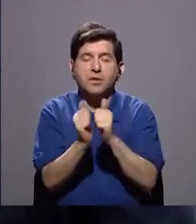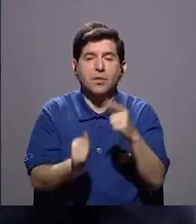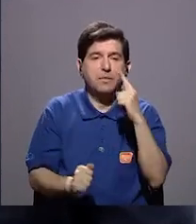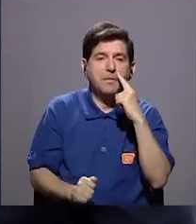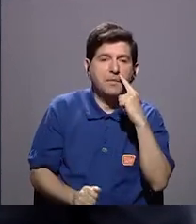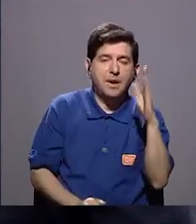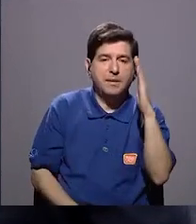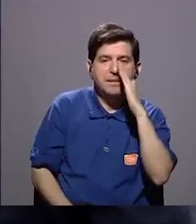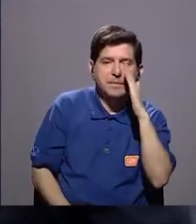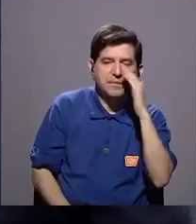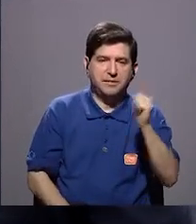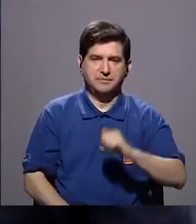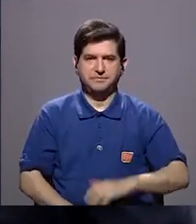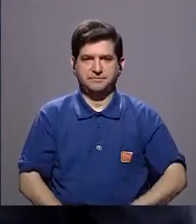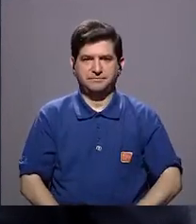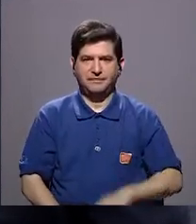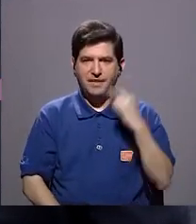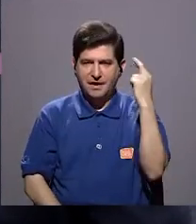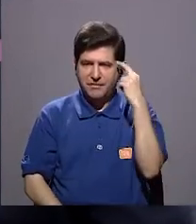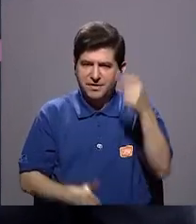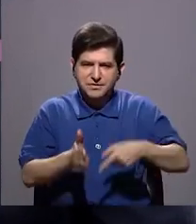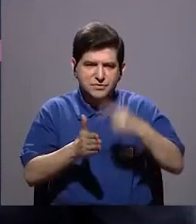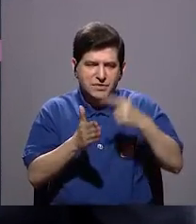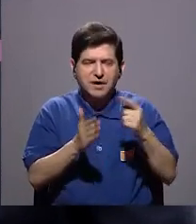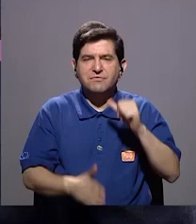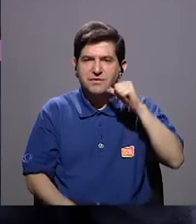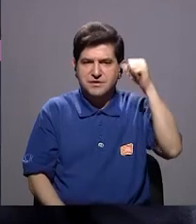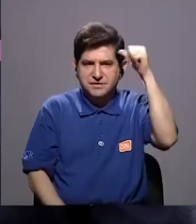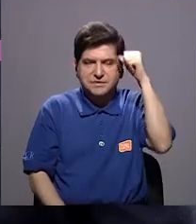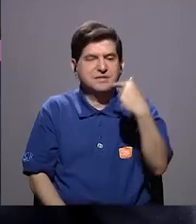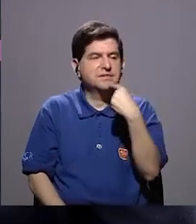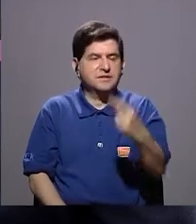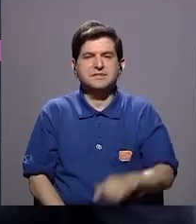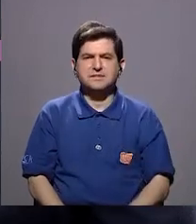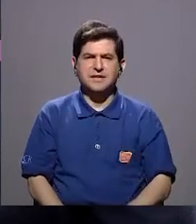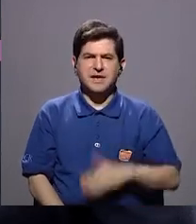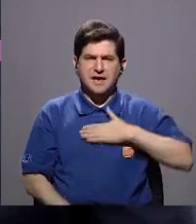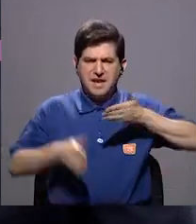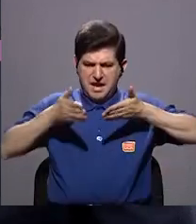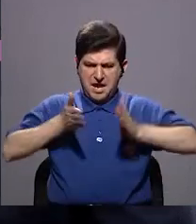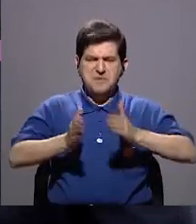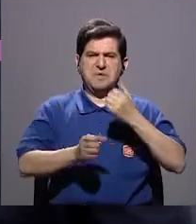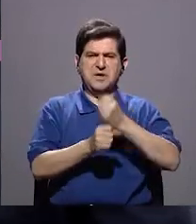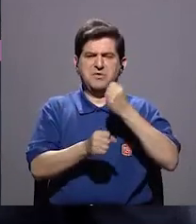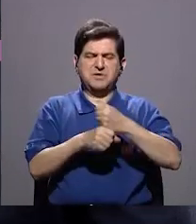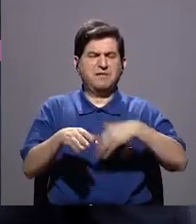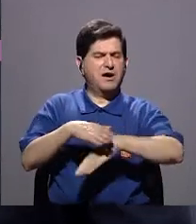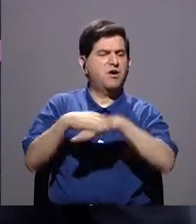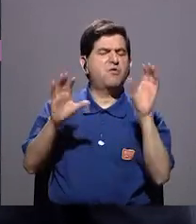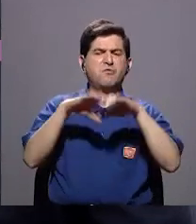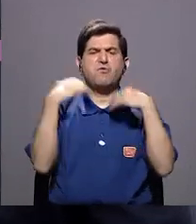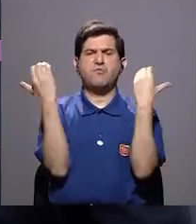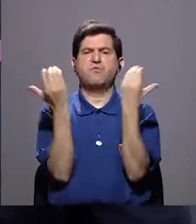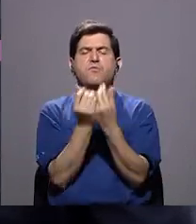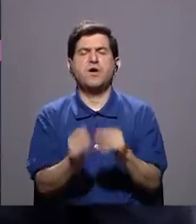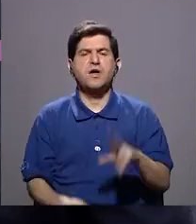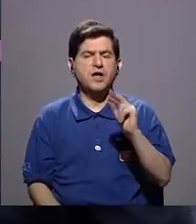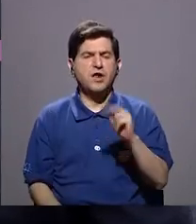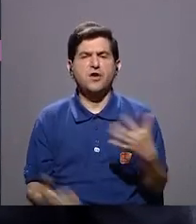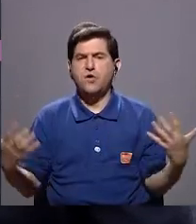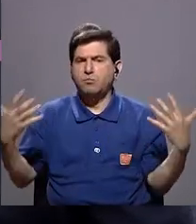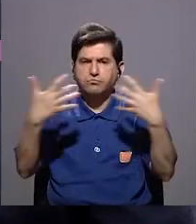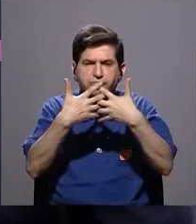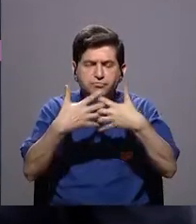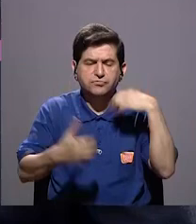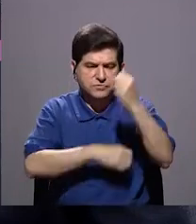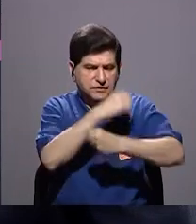ese papá y con esa mamá. Por eso muchas veces como adultos vamos a decir, ¿por qué a mi hijo le dejan un trabajo extraclase que no es como